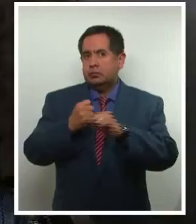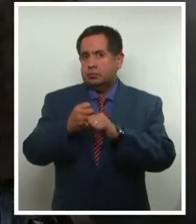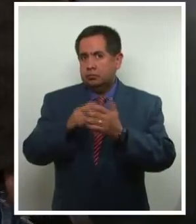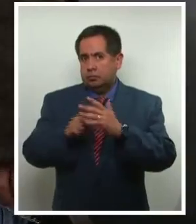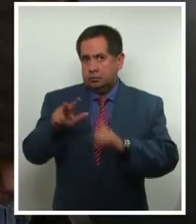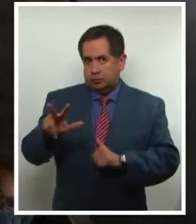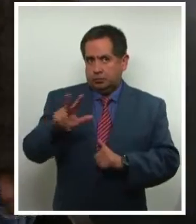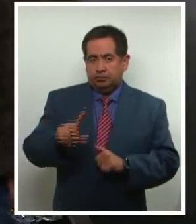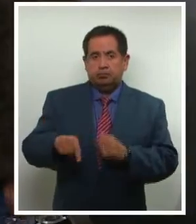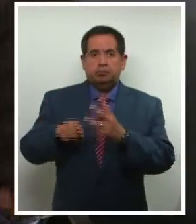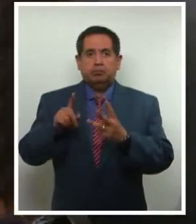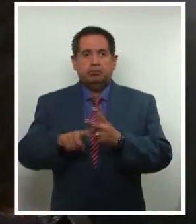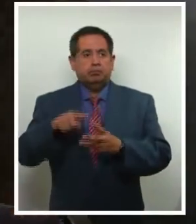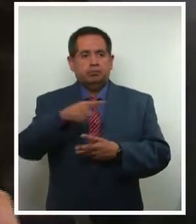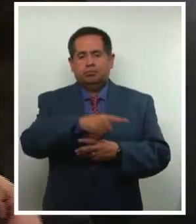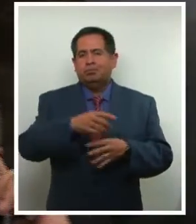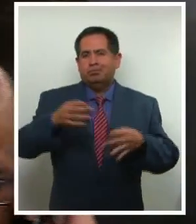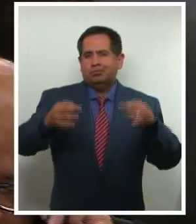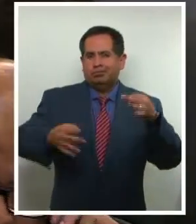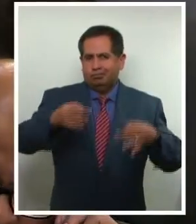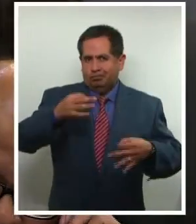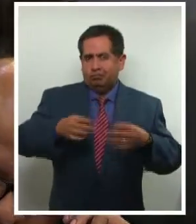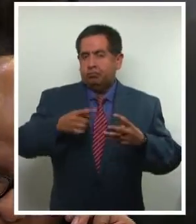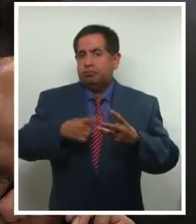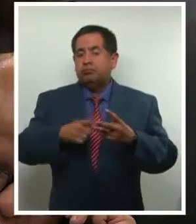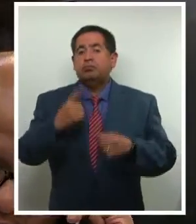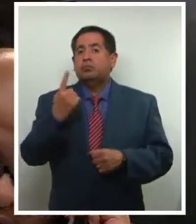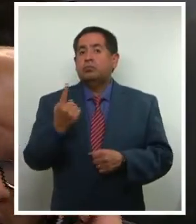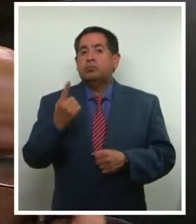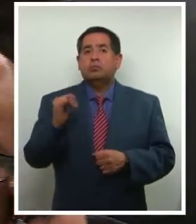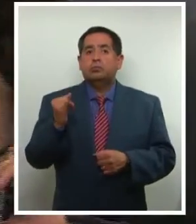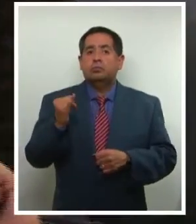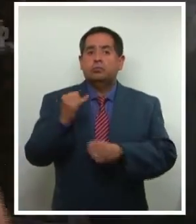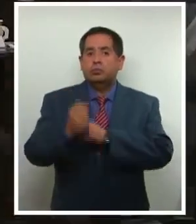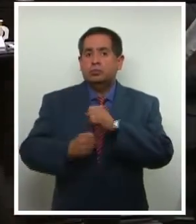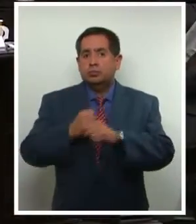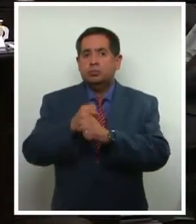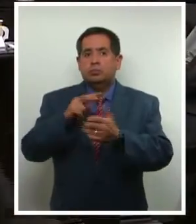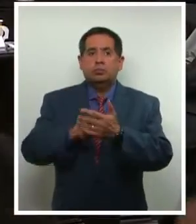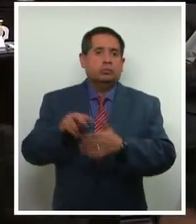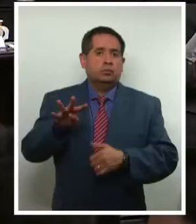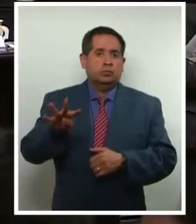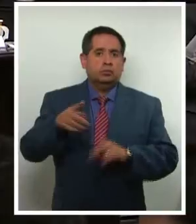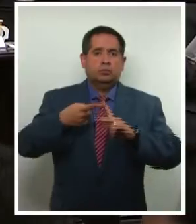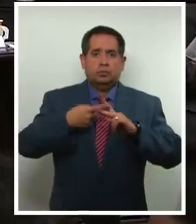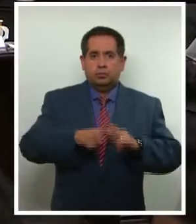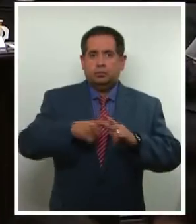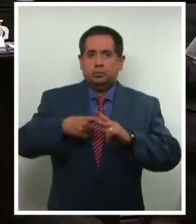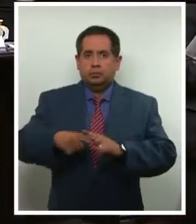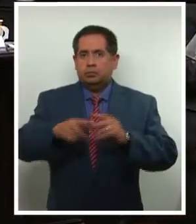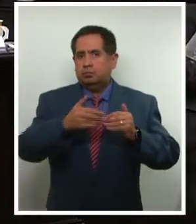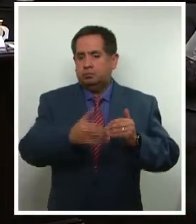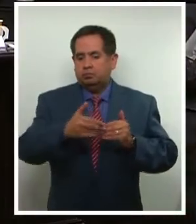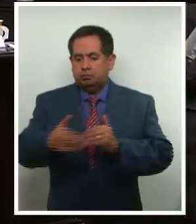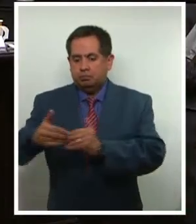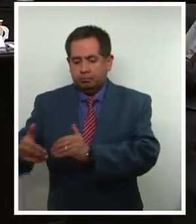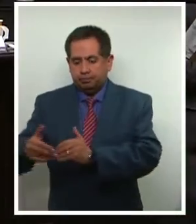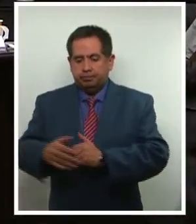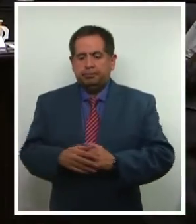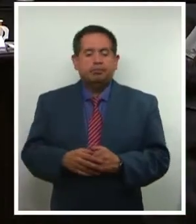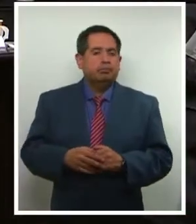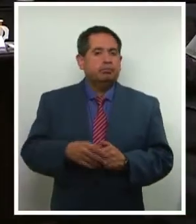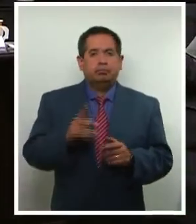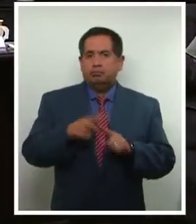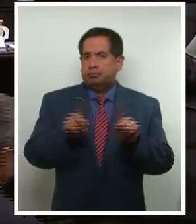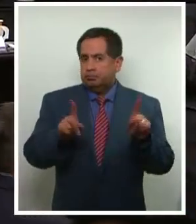2018 y las del Poder Judicial el 1 de junio de 2019, con excepción de las